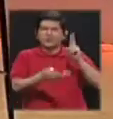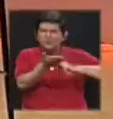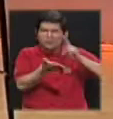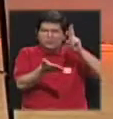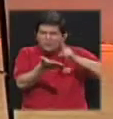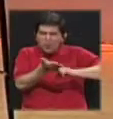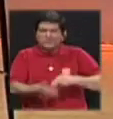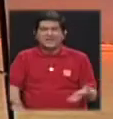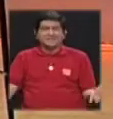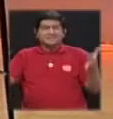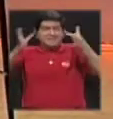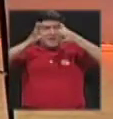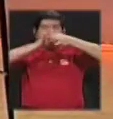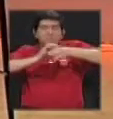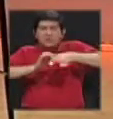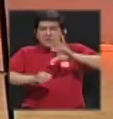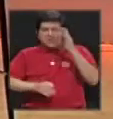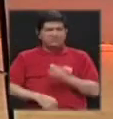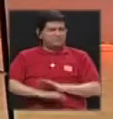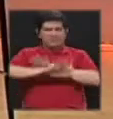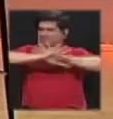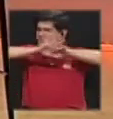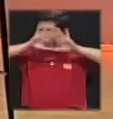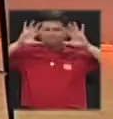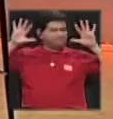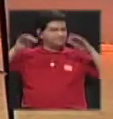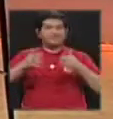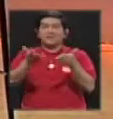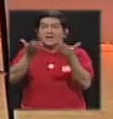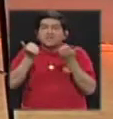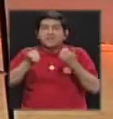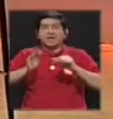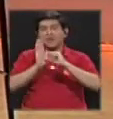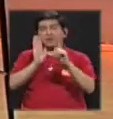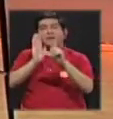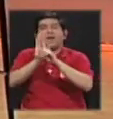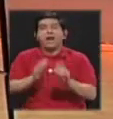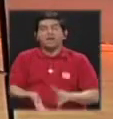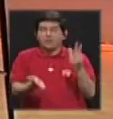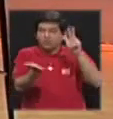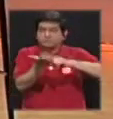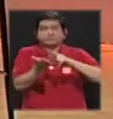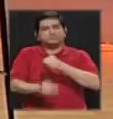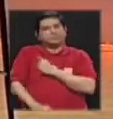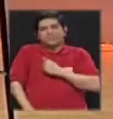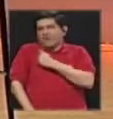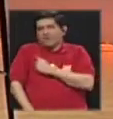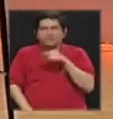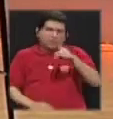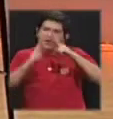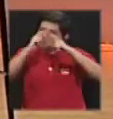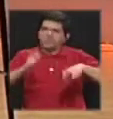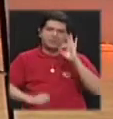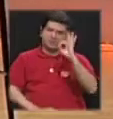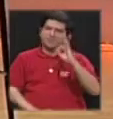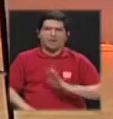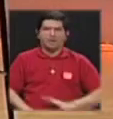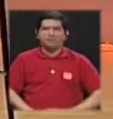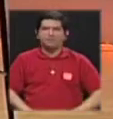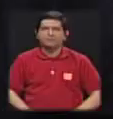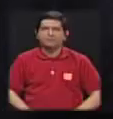que viene atado de forma no transparente y que quieren que la Asamblea Legislativa lo pruebe, discúlpenme, pero eso hay que revisarlo muy bien. Y